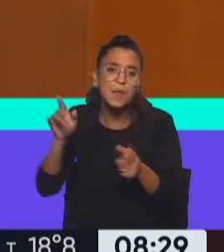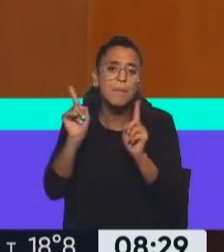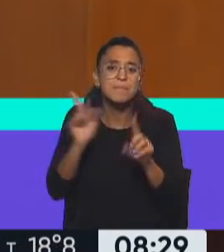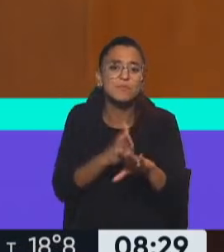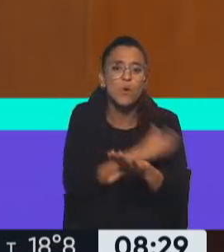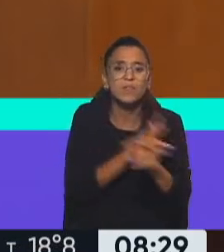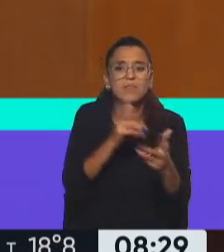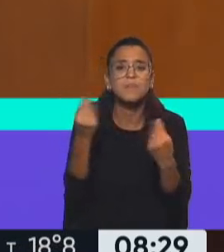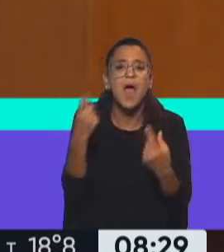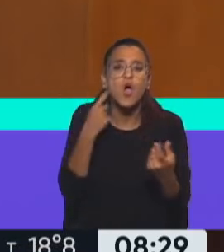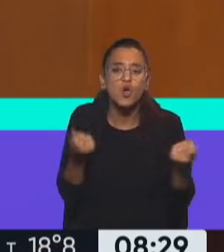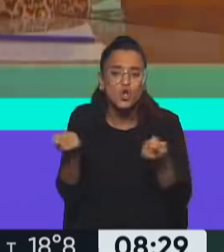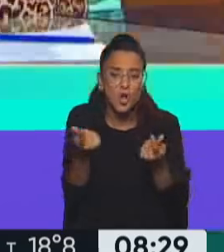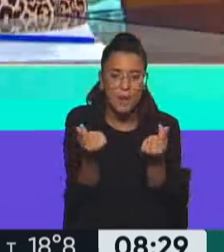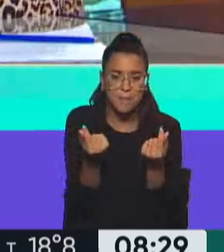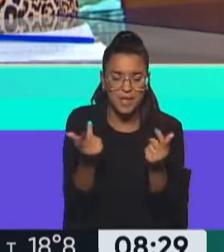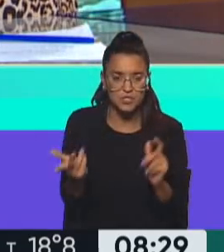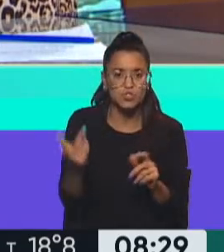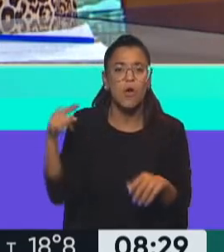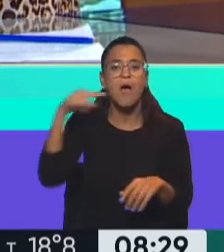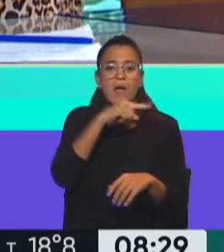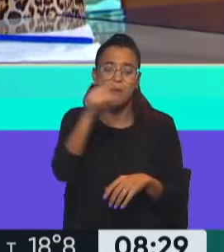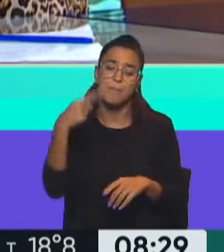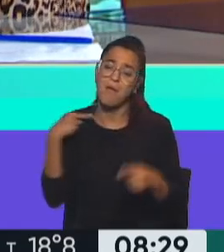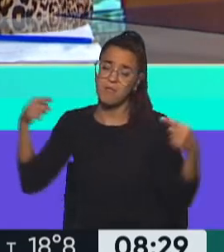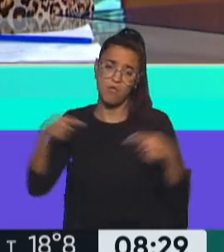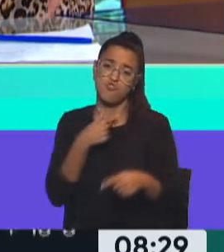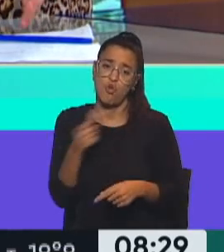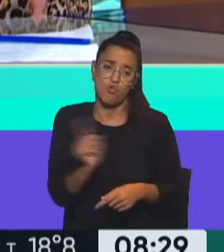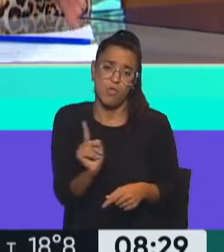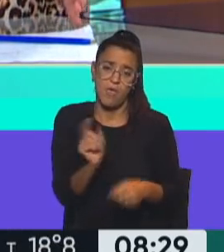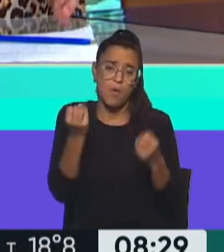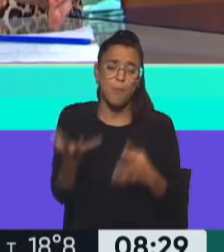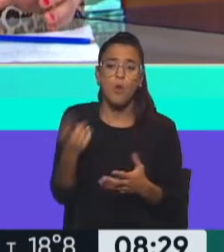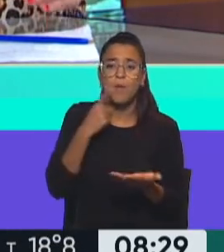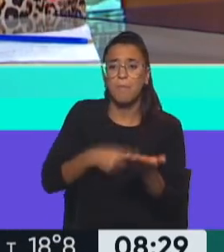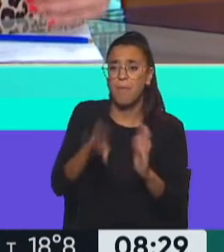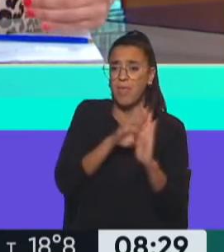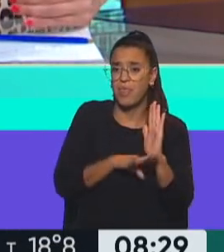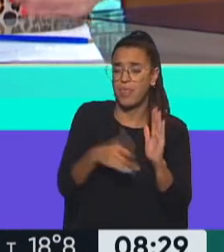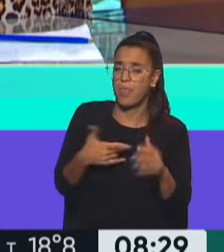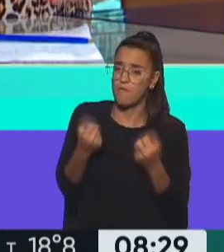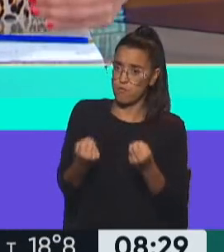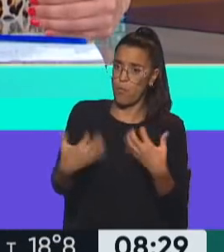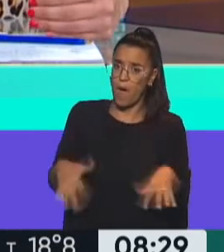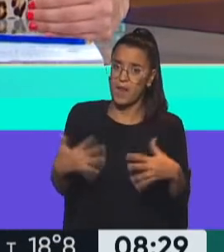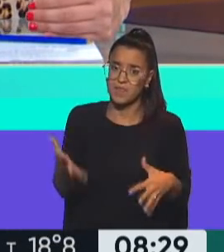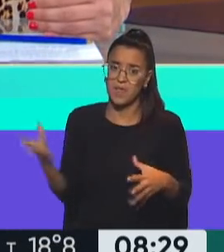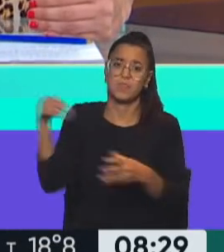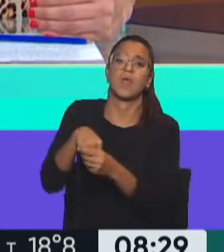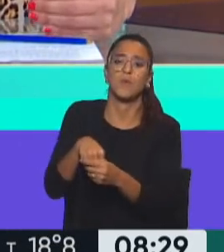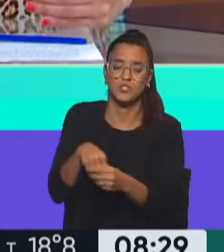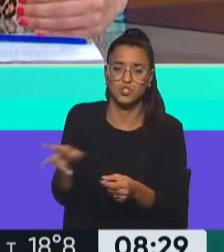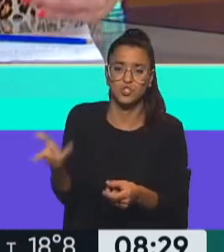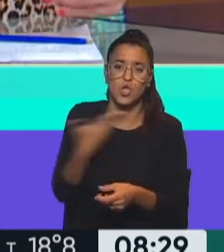decís, Ale, que es para controlar los precios. Alemania se opone. ¿Por qué? Porque es una medida bastante agresiva, la intervención